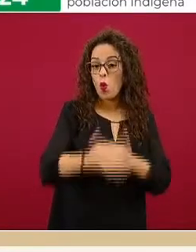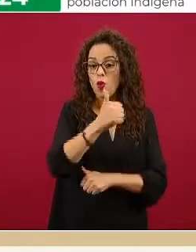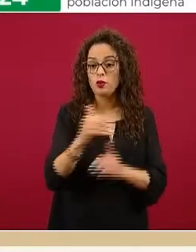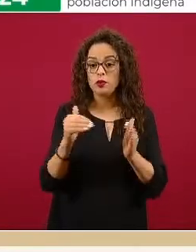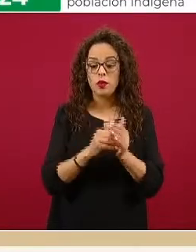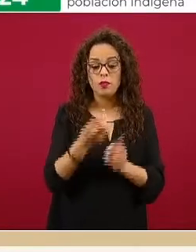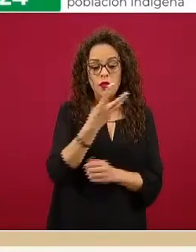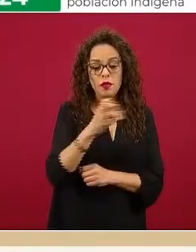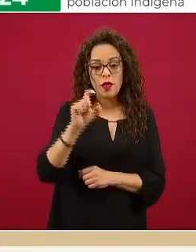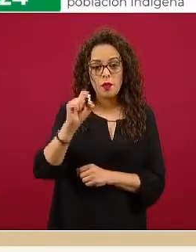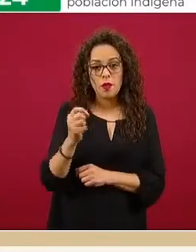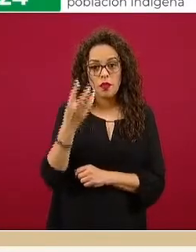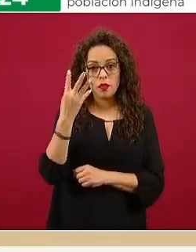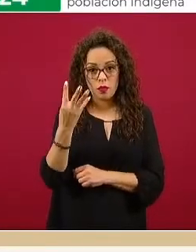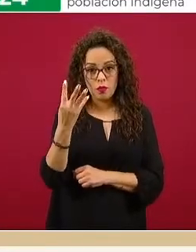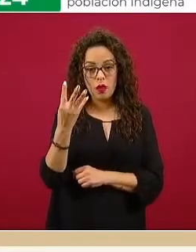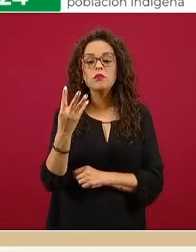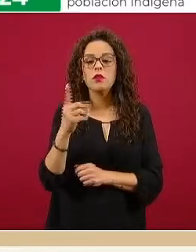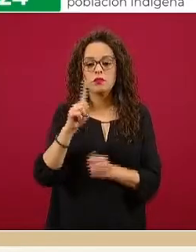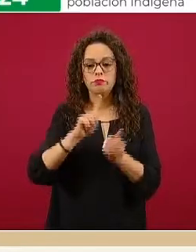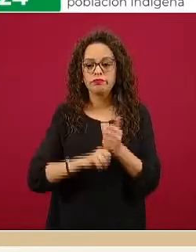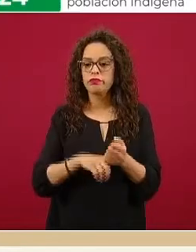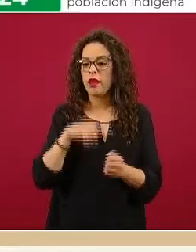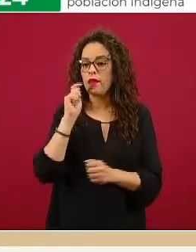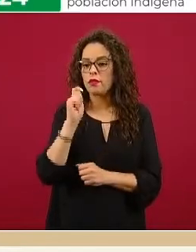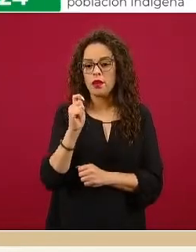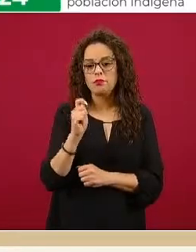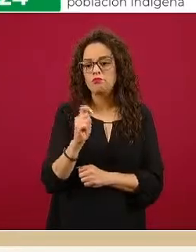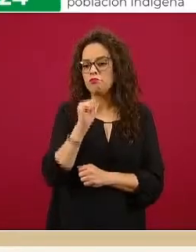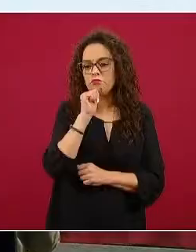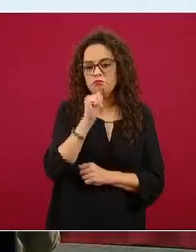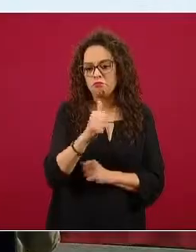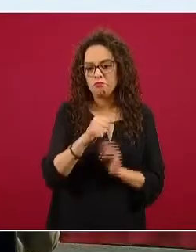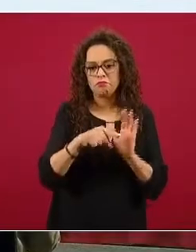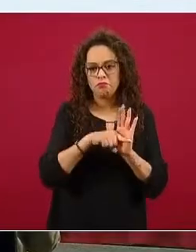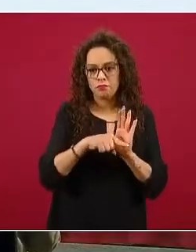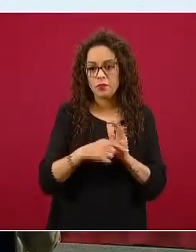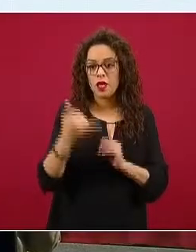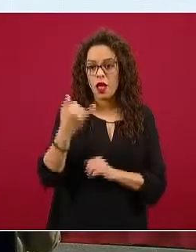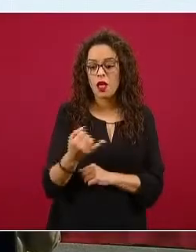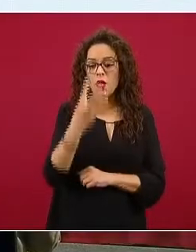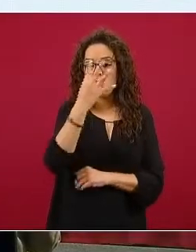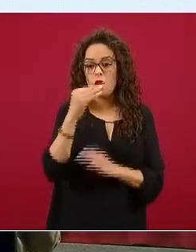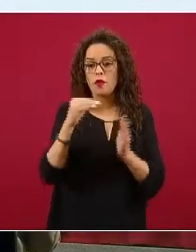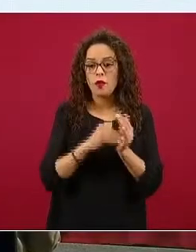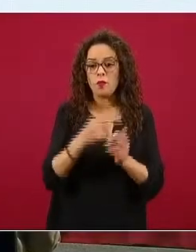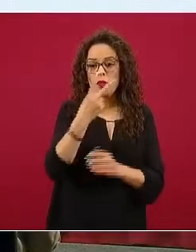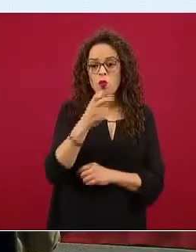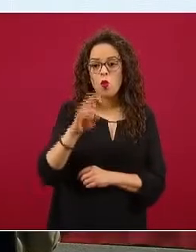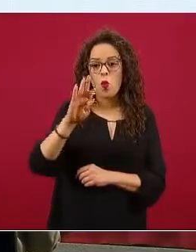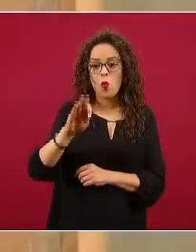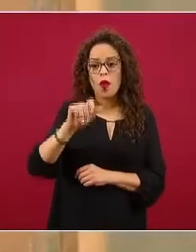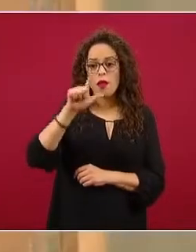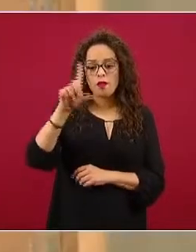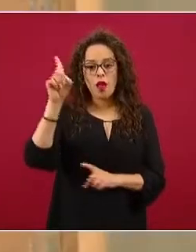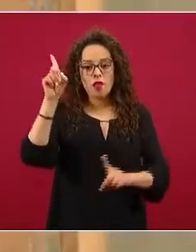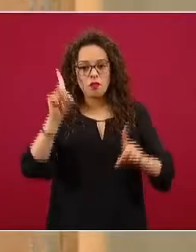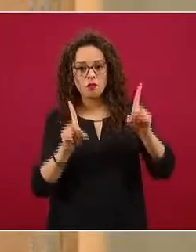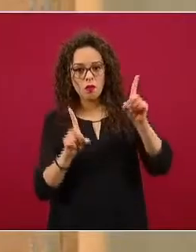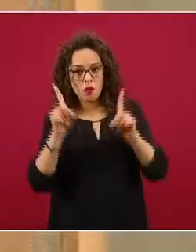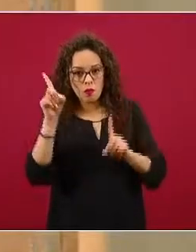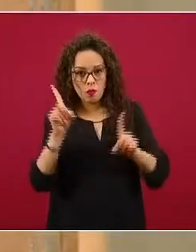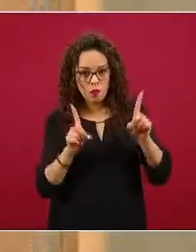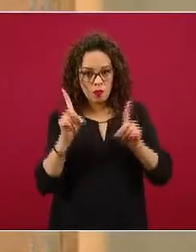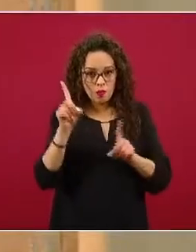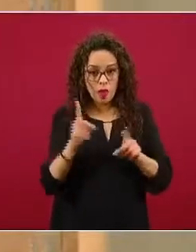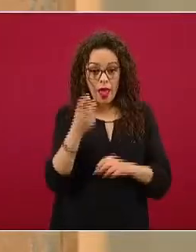11.324 son casos negativos, y tenemos 4.247 casos sospechosos. Como ustedes saben, estos casos sospechosos son los